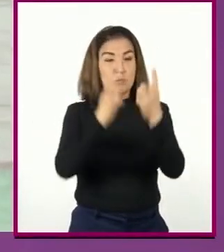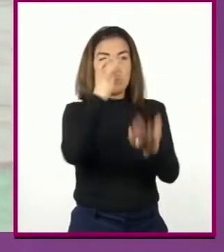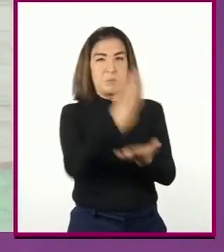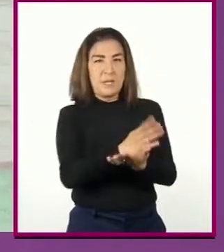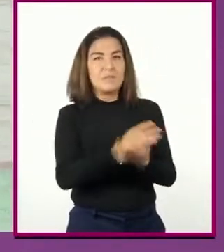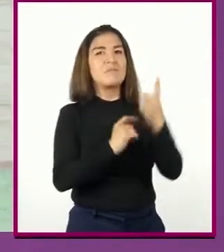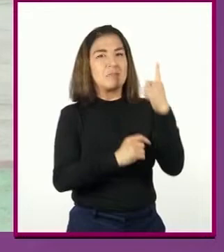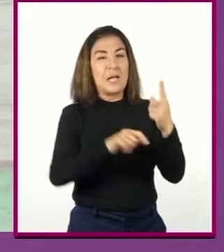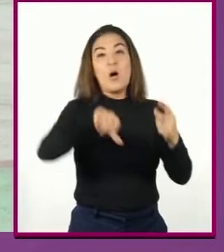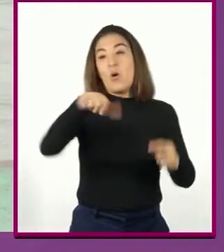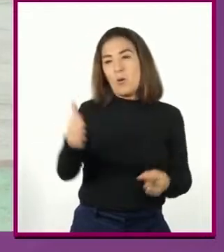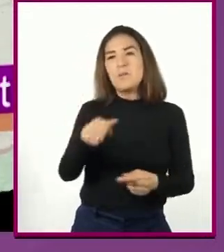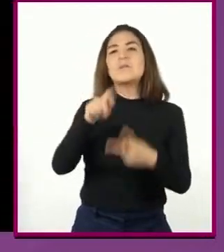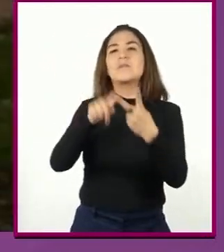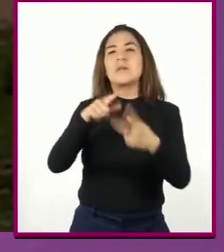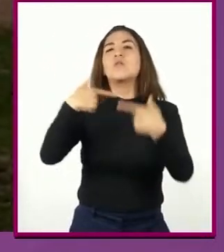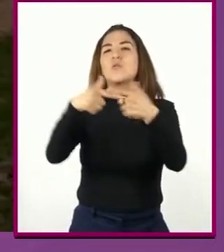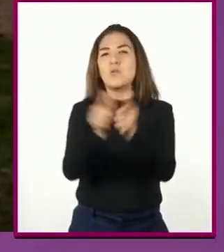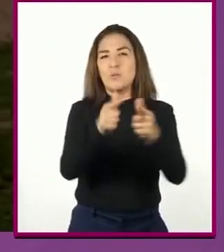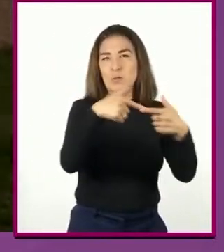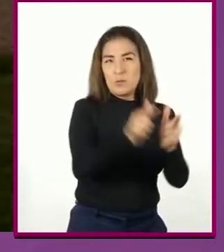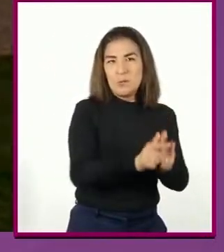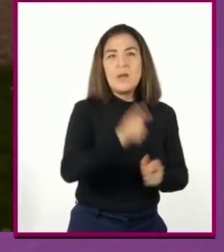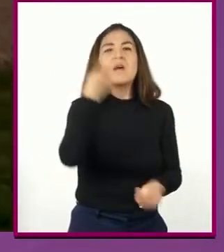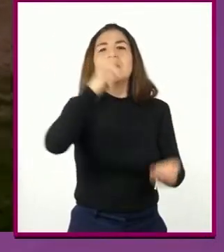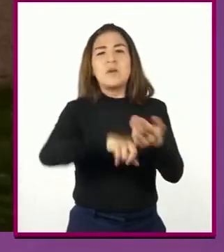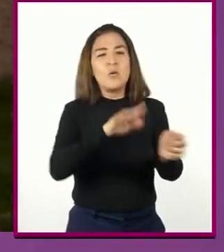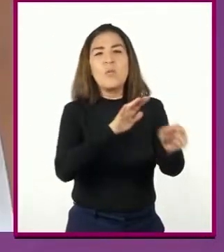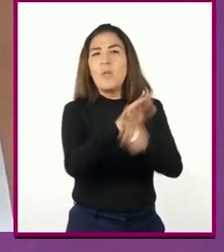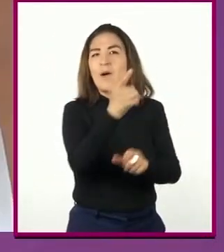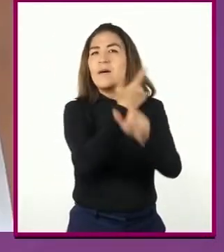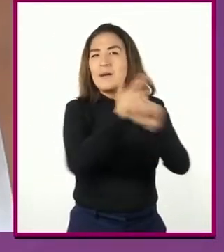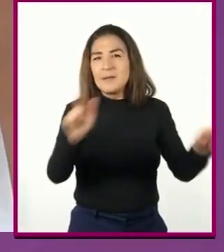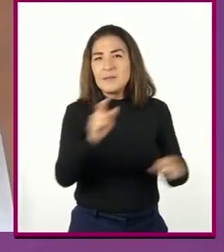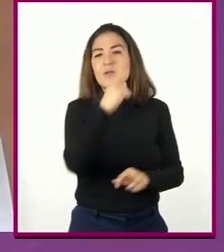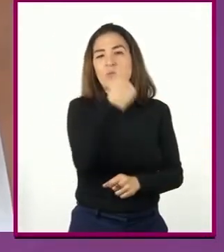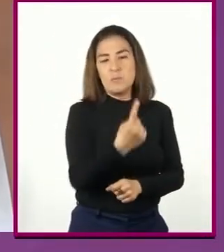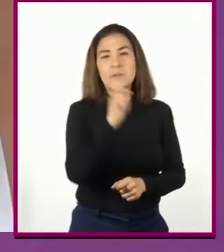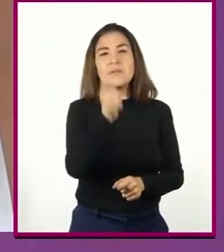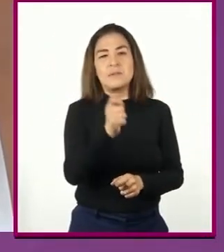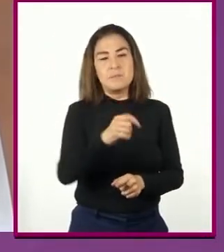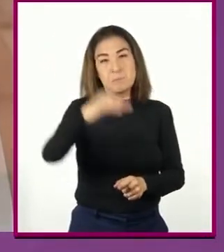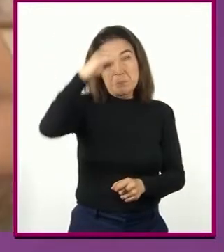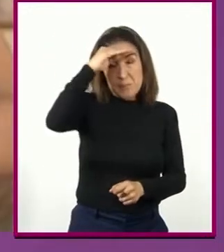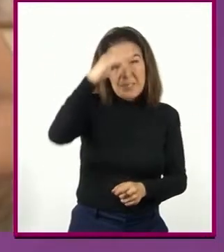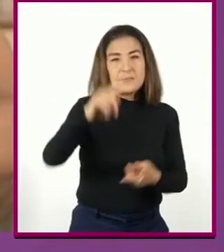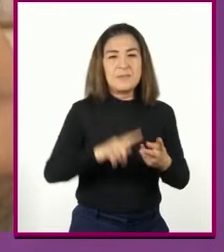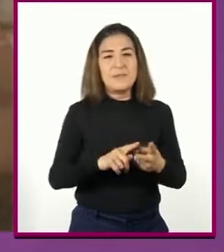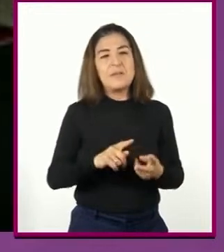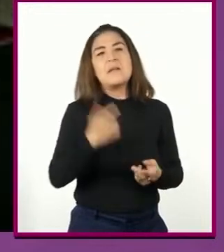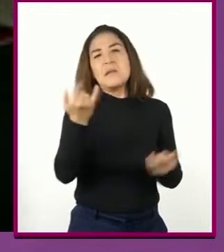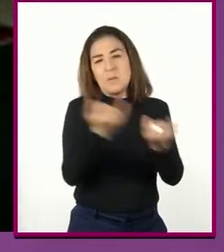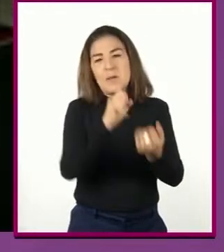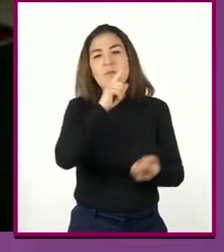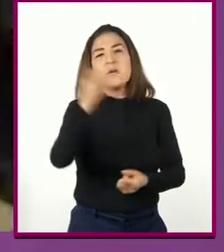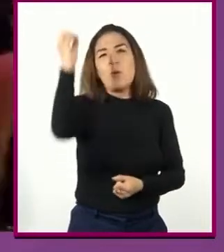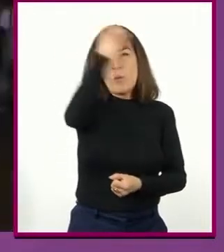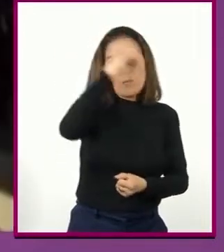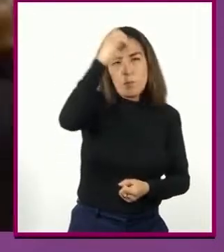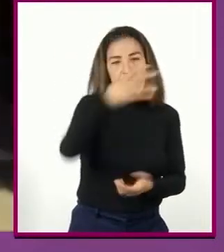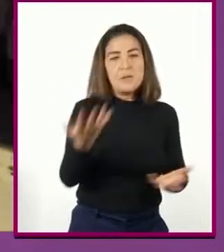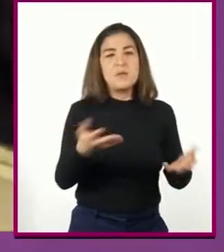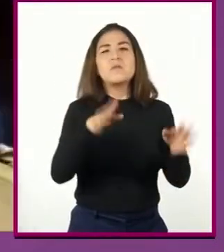la segunda en los grupos. Entre las libertades individuales se encuentra la libertad de pensamiento, así como la de opinión,